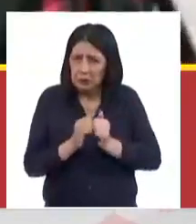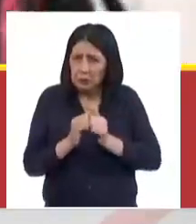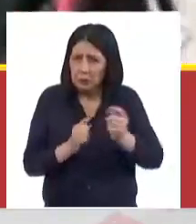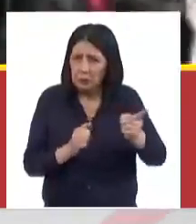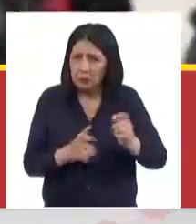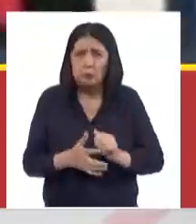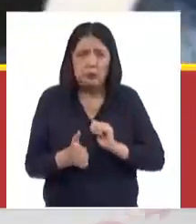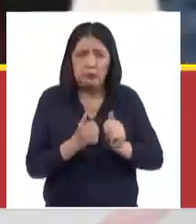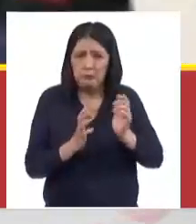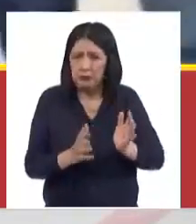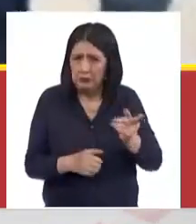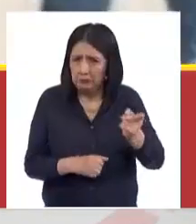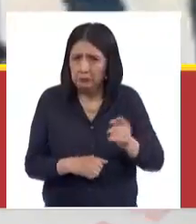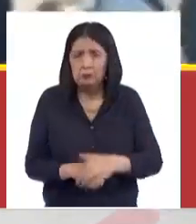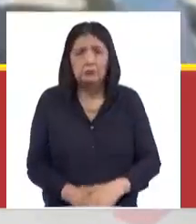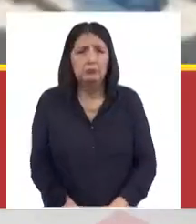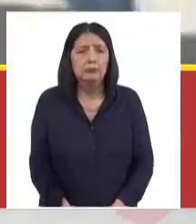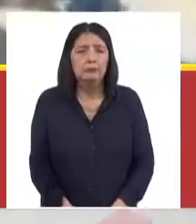al candidato?